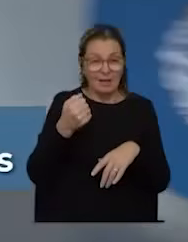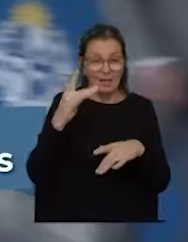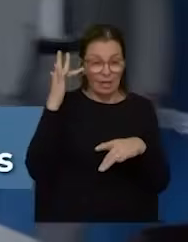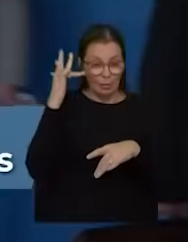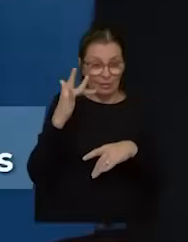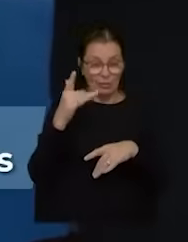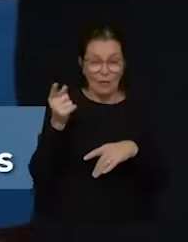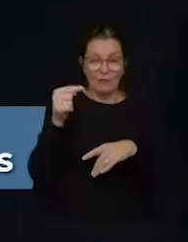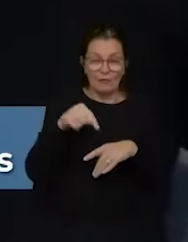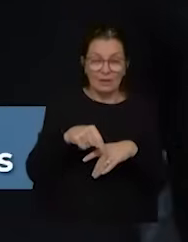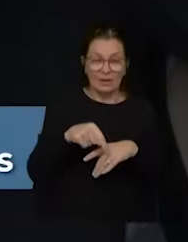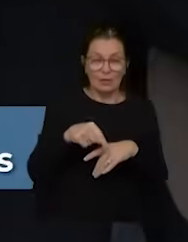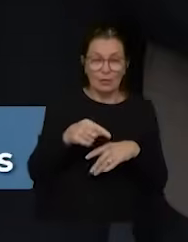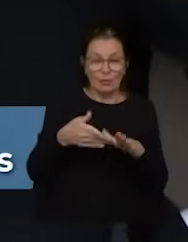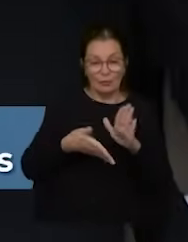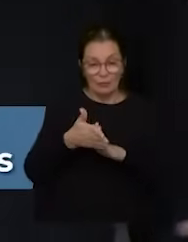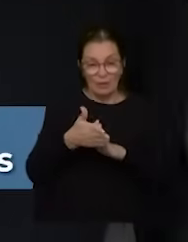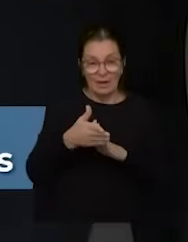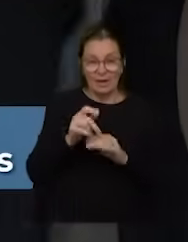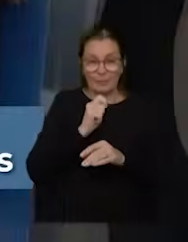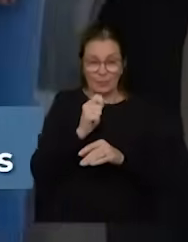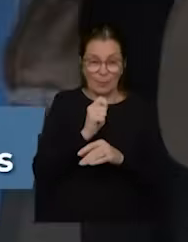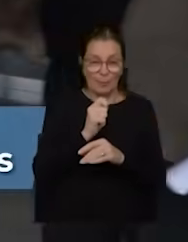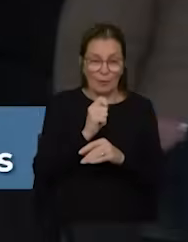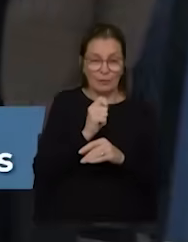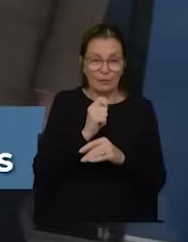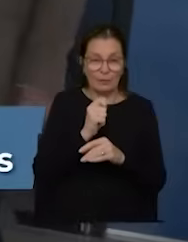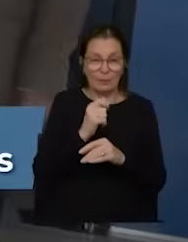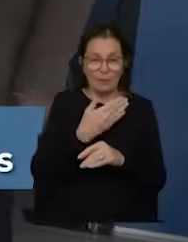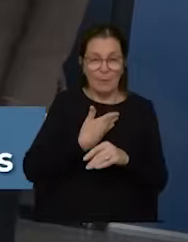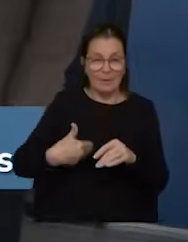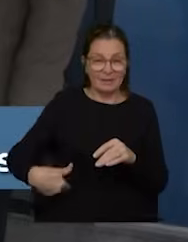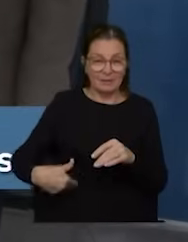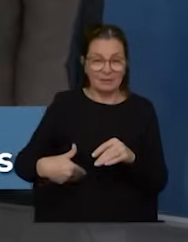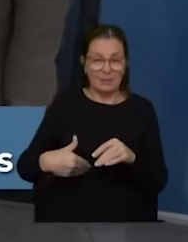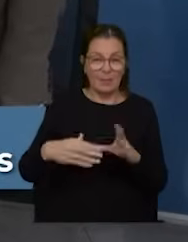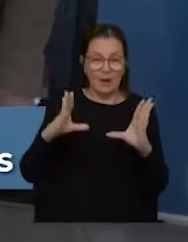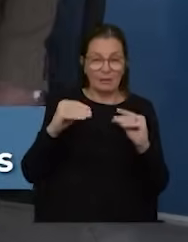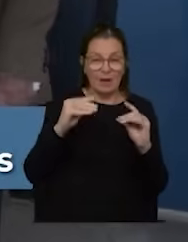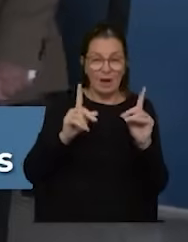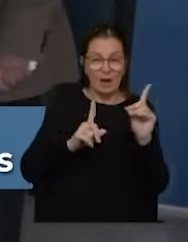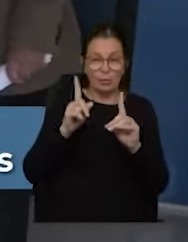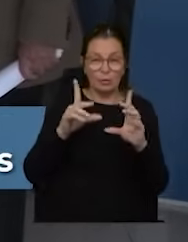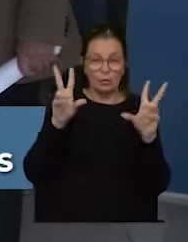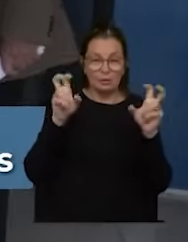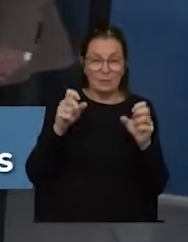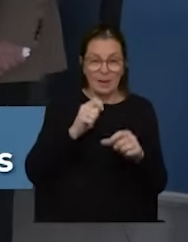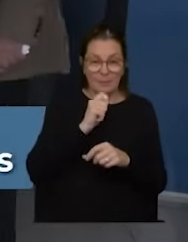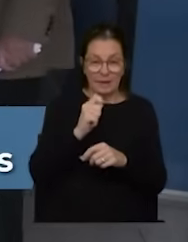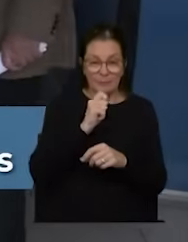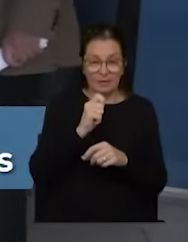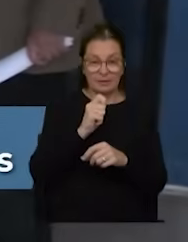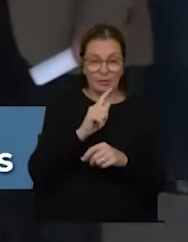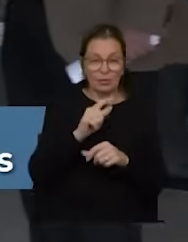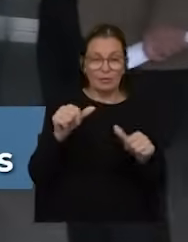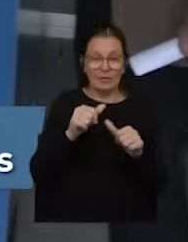tomó la posta a la salida de eh presidencia para charlar algunos temas con la prensa no Se